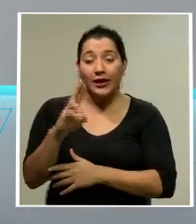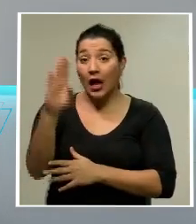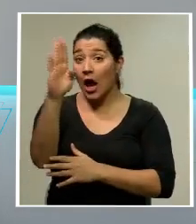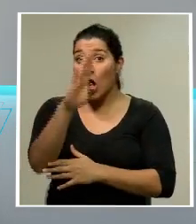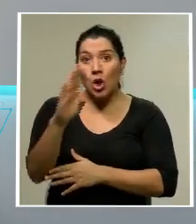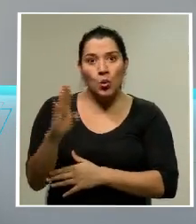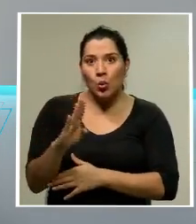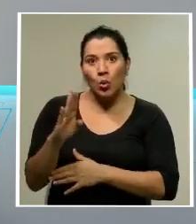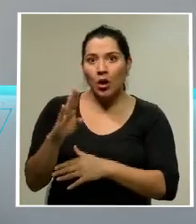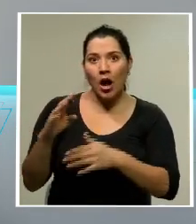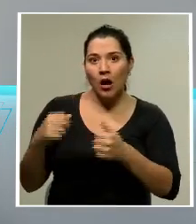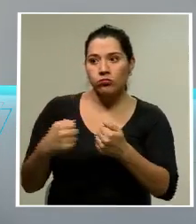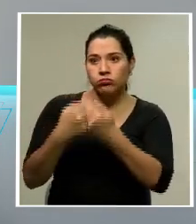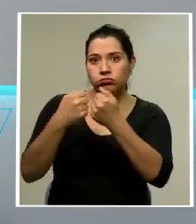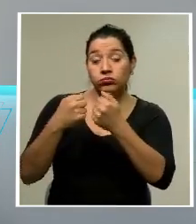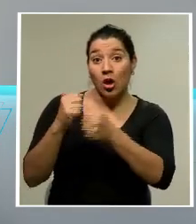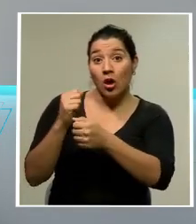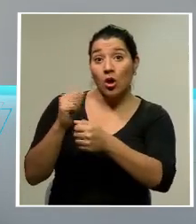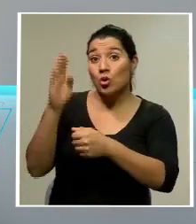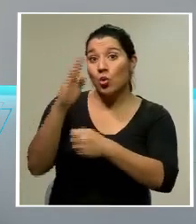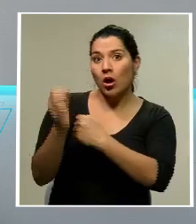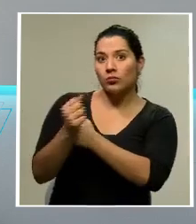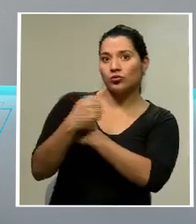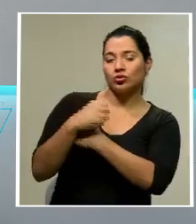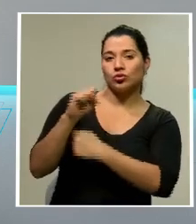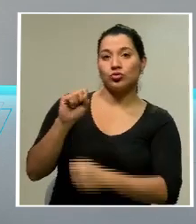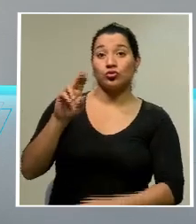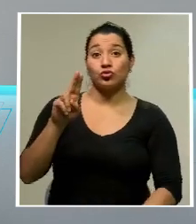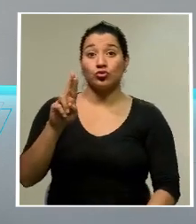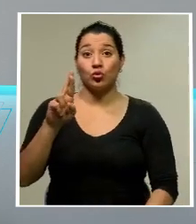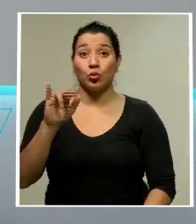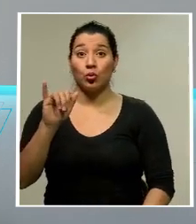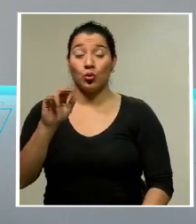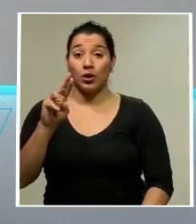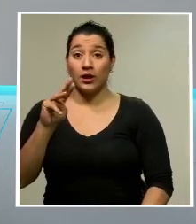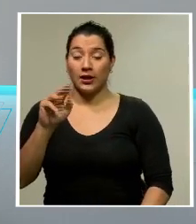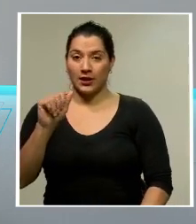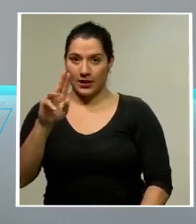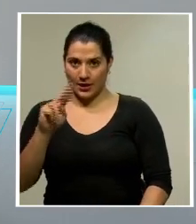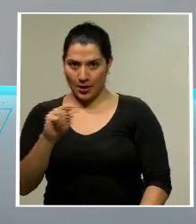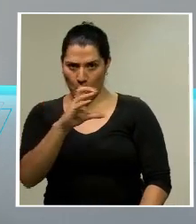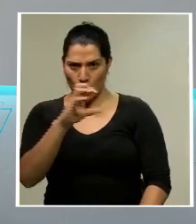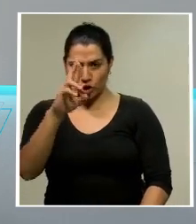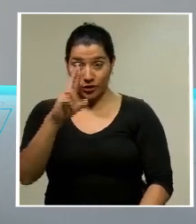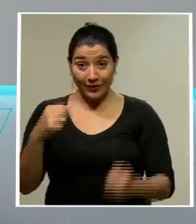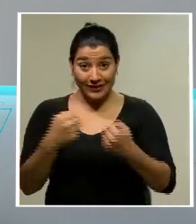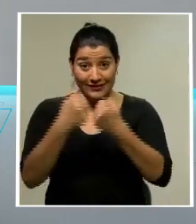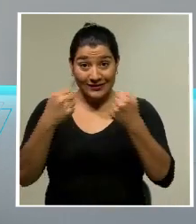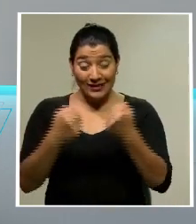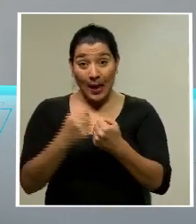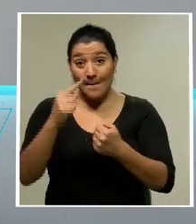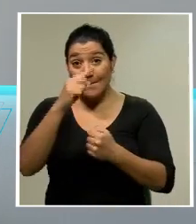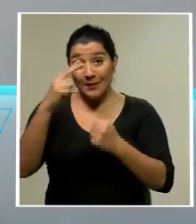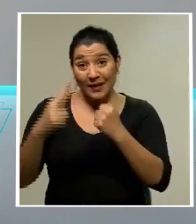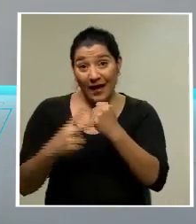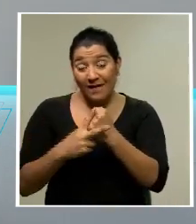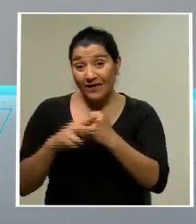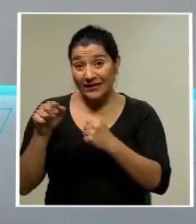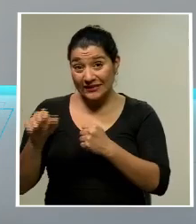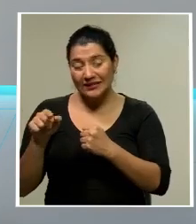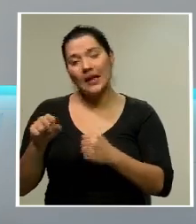ante Surinam, rival que tendrá este viernes en la Copa de Oro. La Nacional se midió por primera vez a esta selección